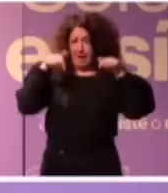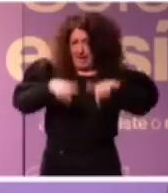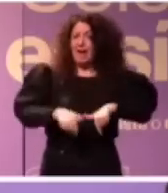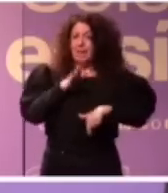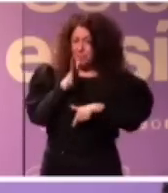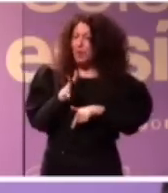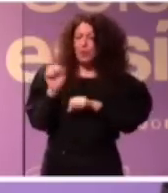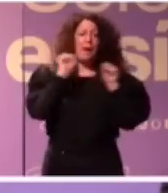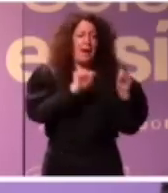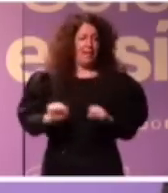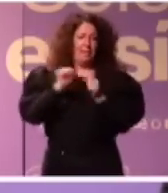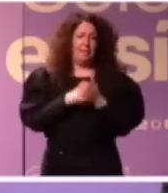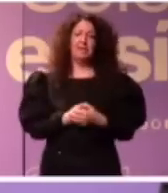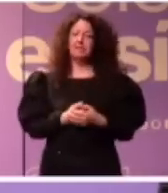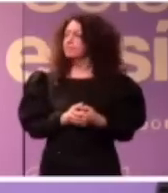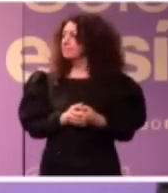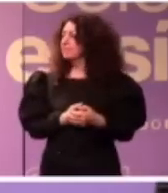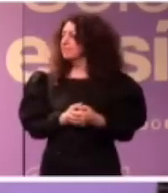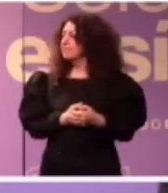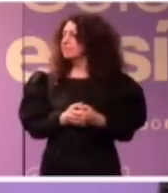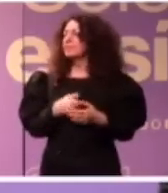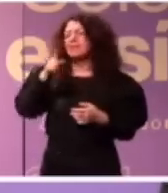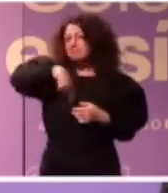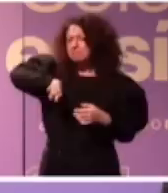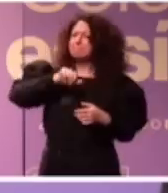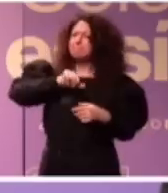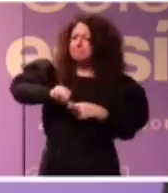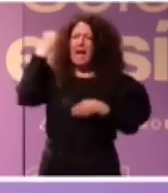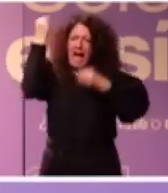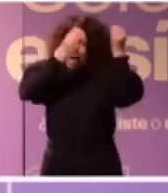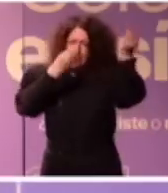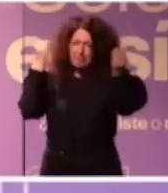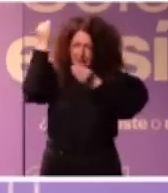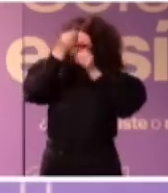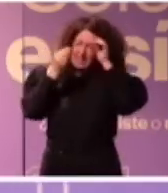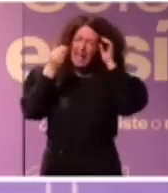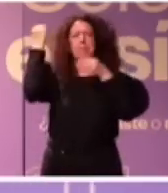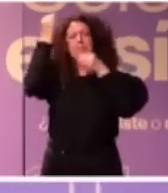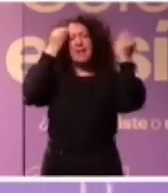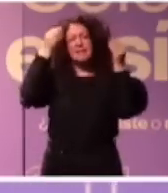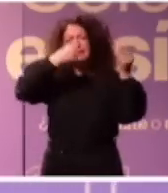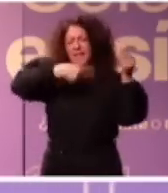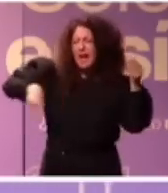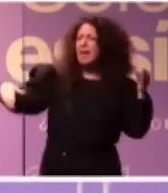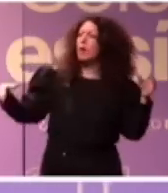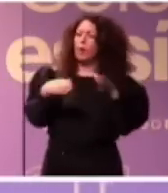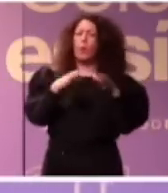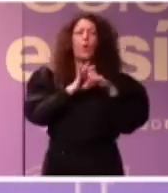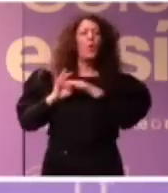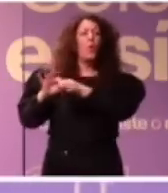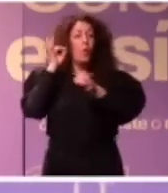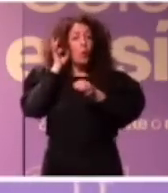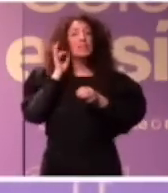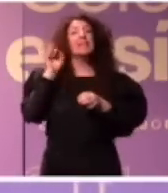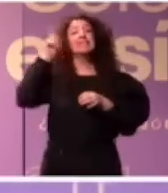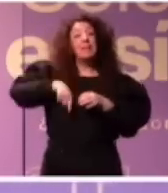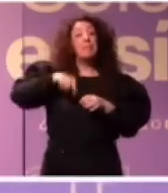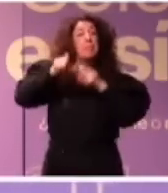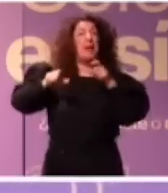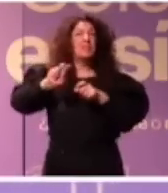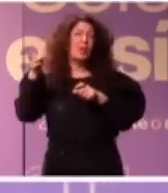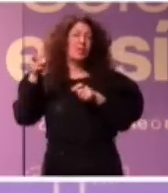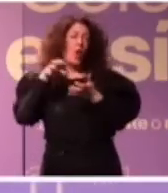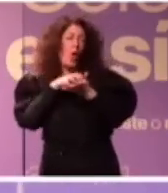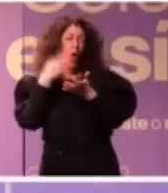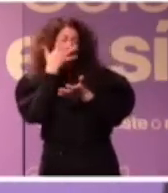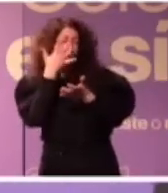defender que solo sí es sí. Así que vamos a pensar juntas y vamos a ayudar a que otras personas que tienen dudas,